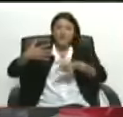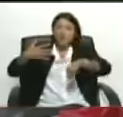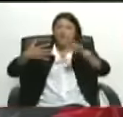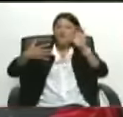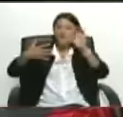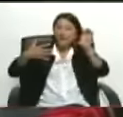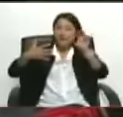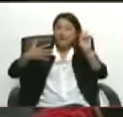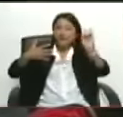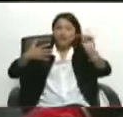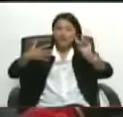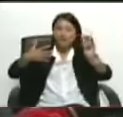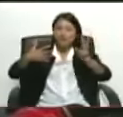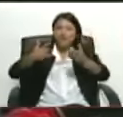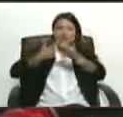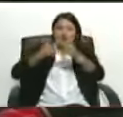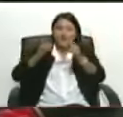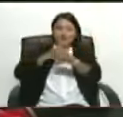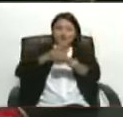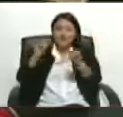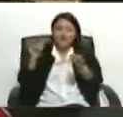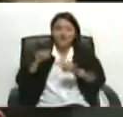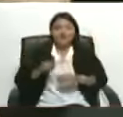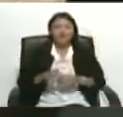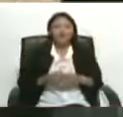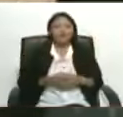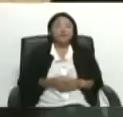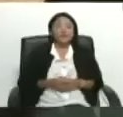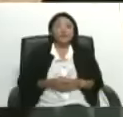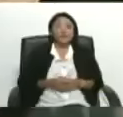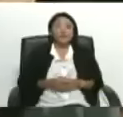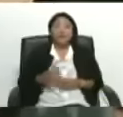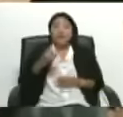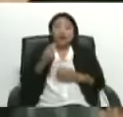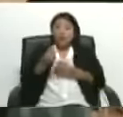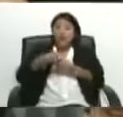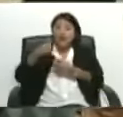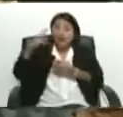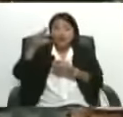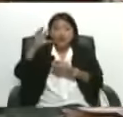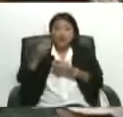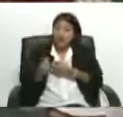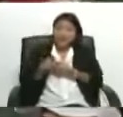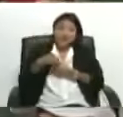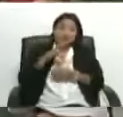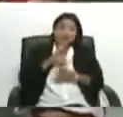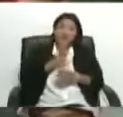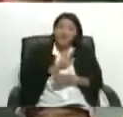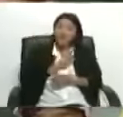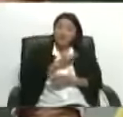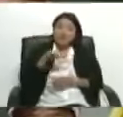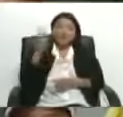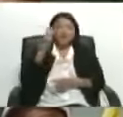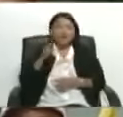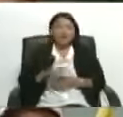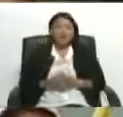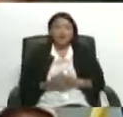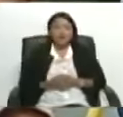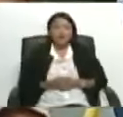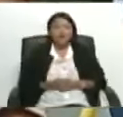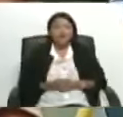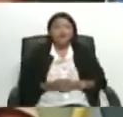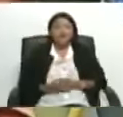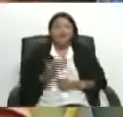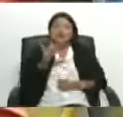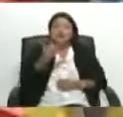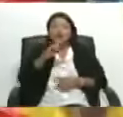la soberanía, por la independencia, por el no injerencismo. Cinco